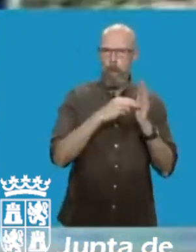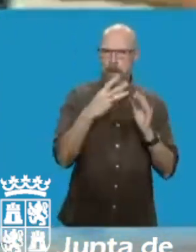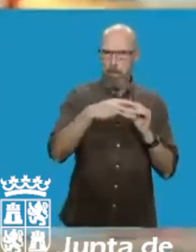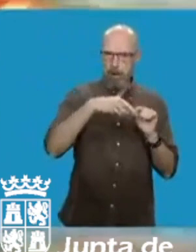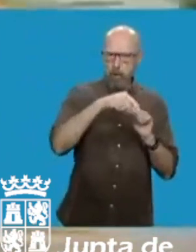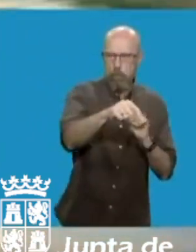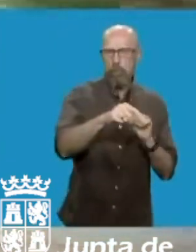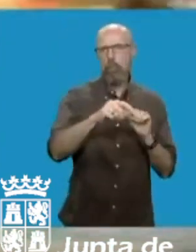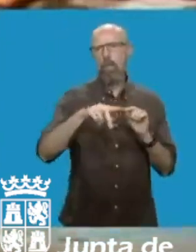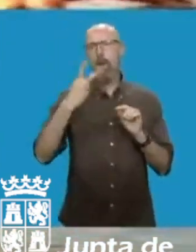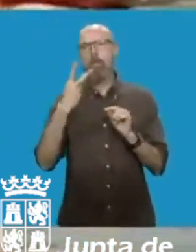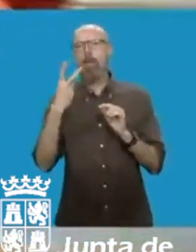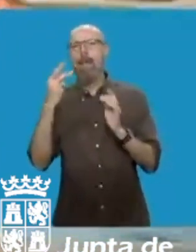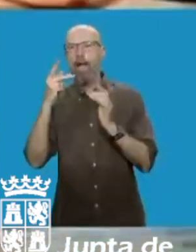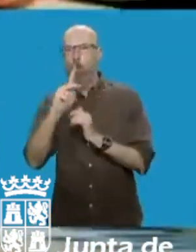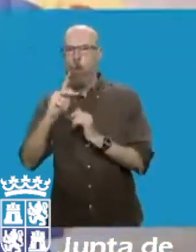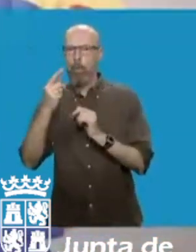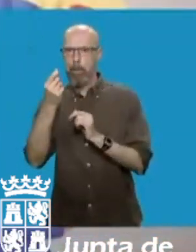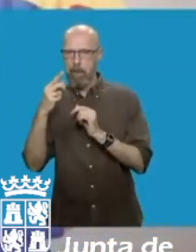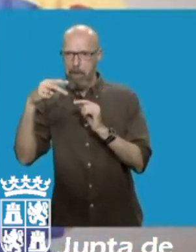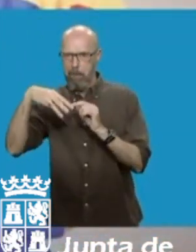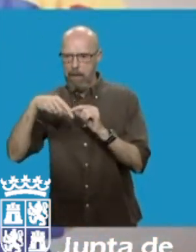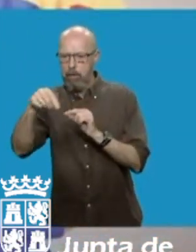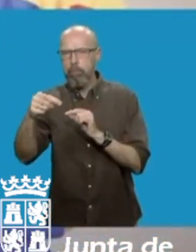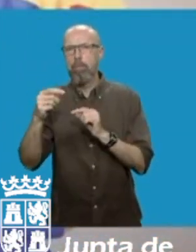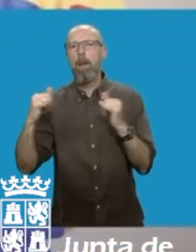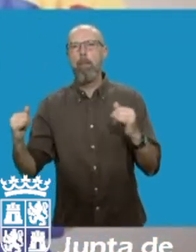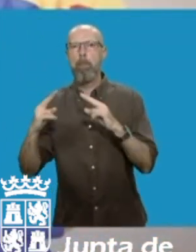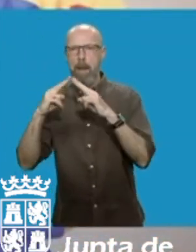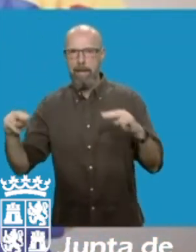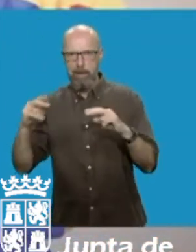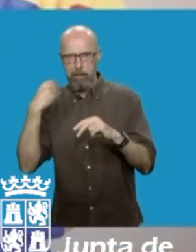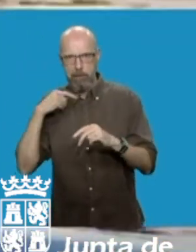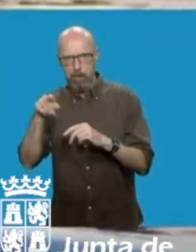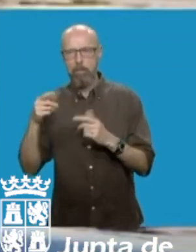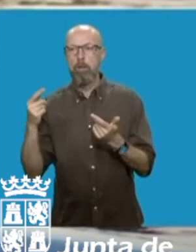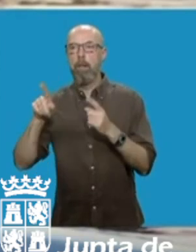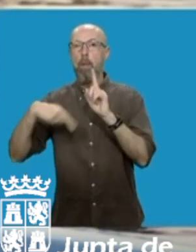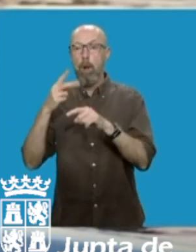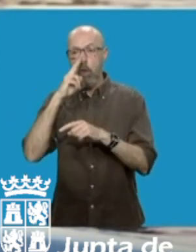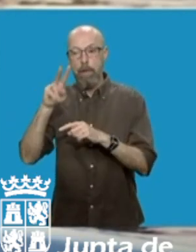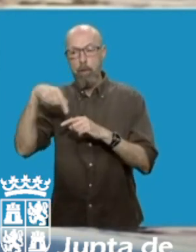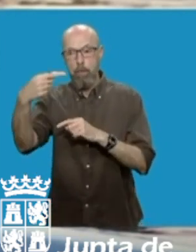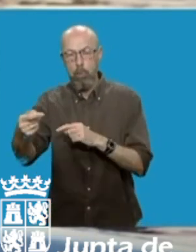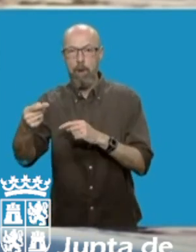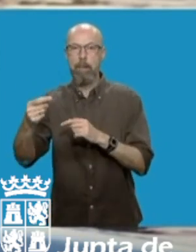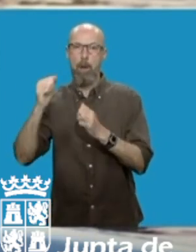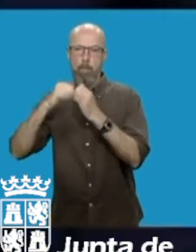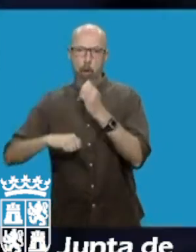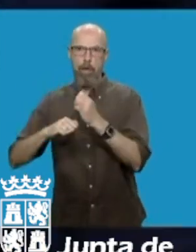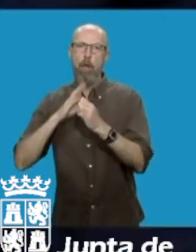Mundiales de París de 1991. Éxitos que tendrían continuidad dos años después con el bronce en el Mundial de